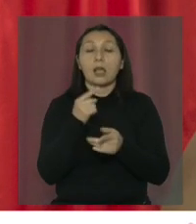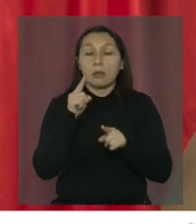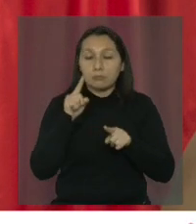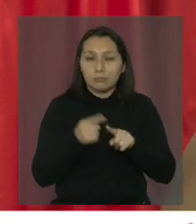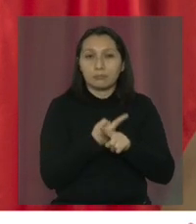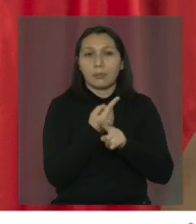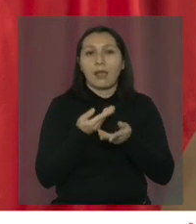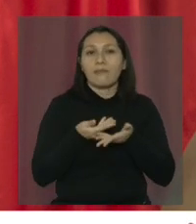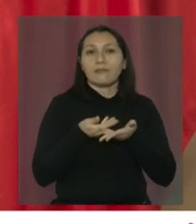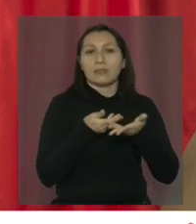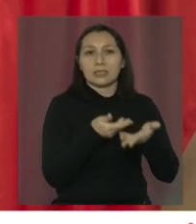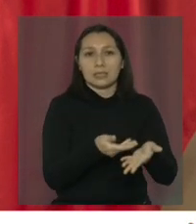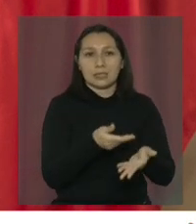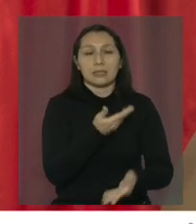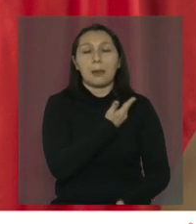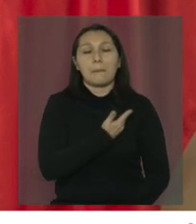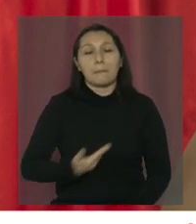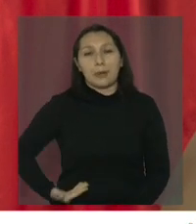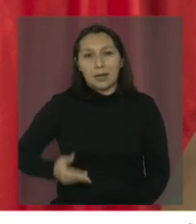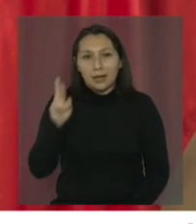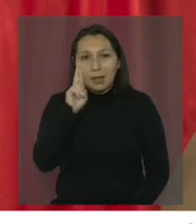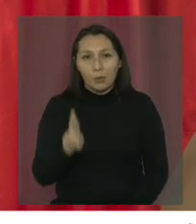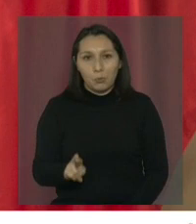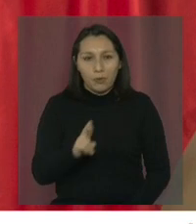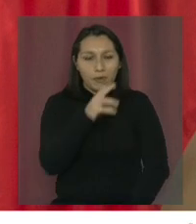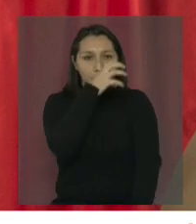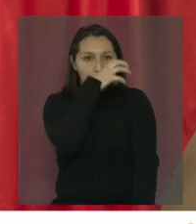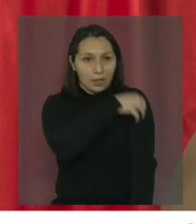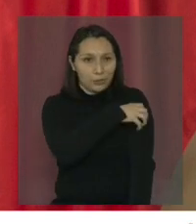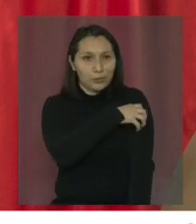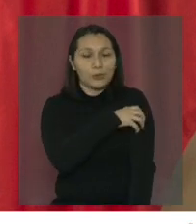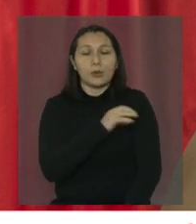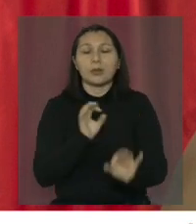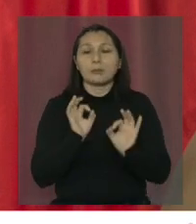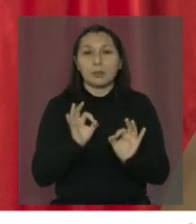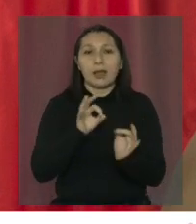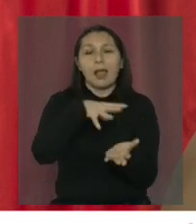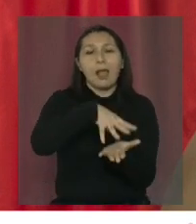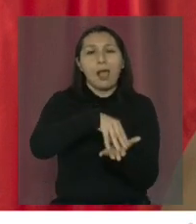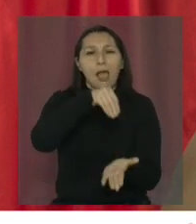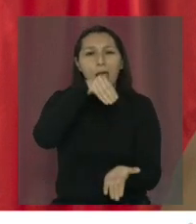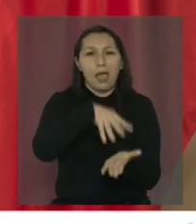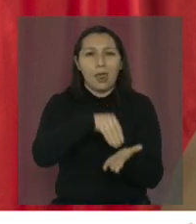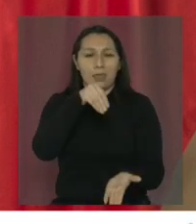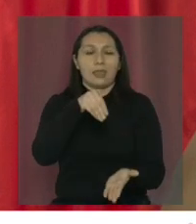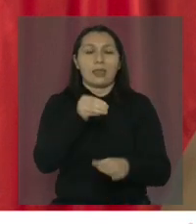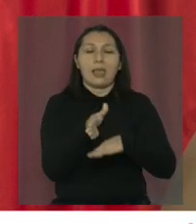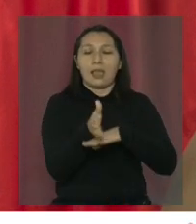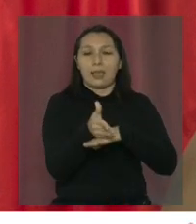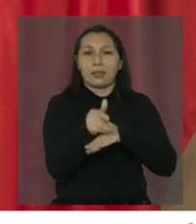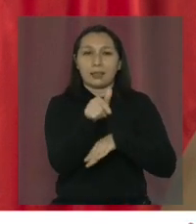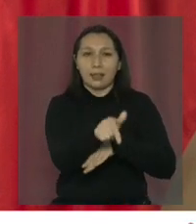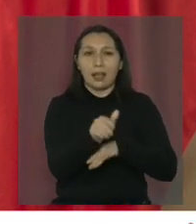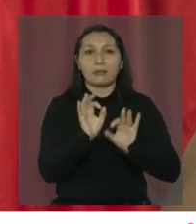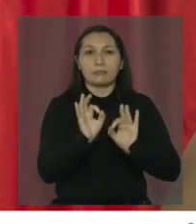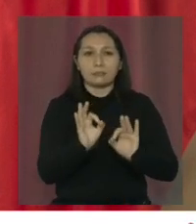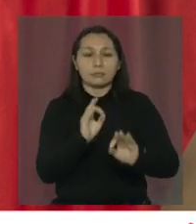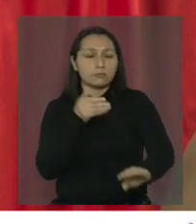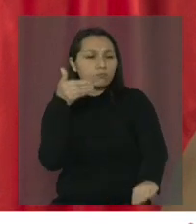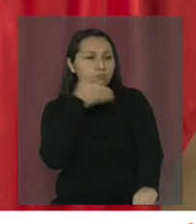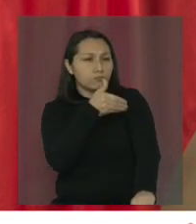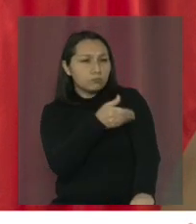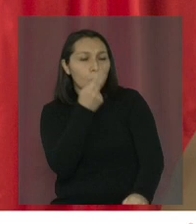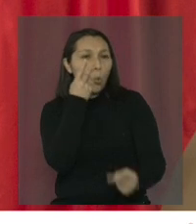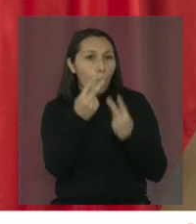que hacen nuestro presidente de la república a regiones particularmente arica es una gira que van a poder conocer